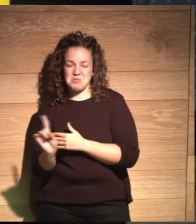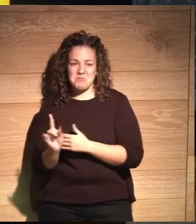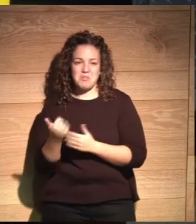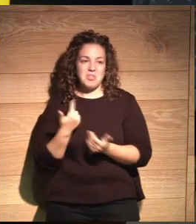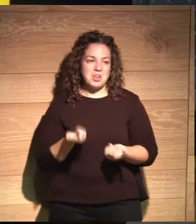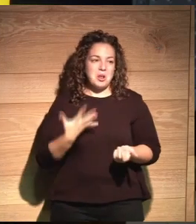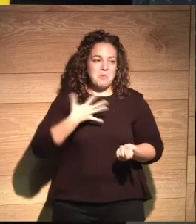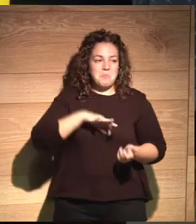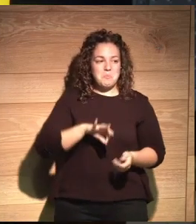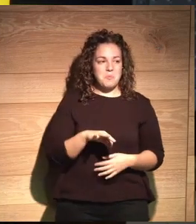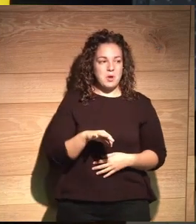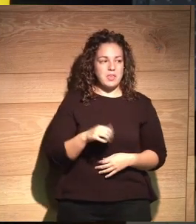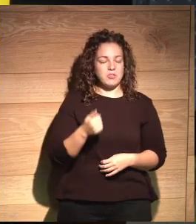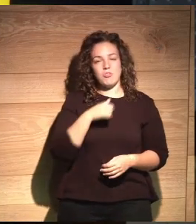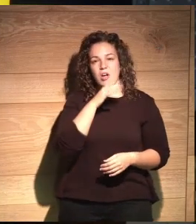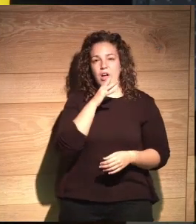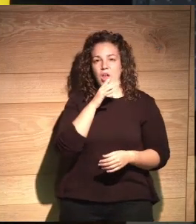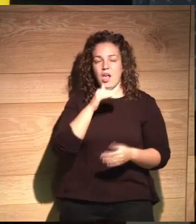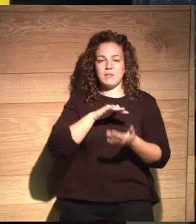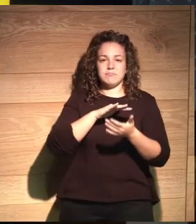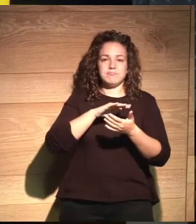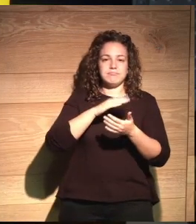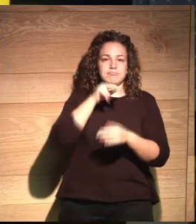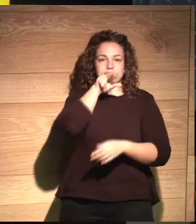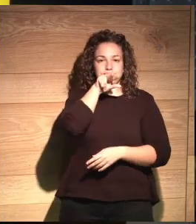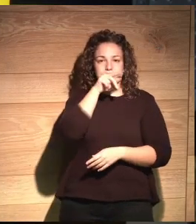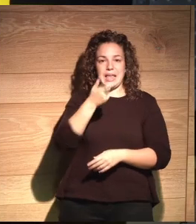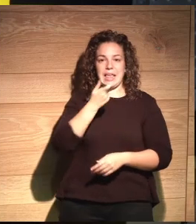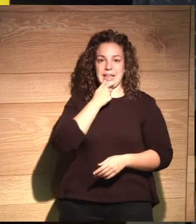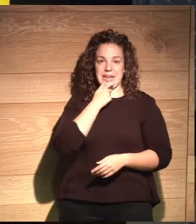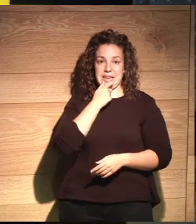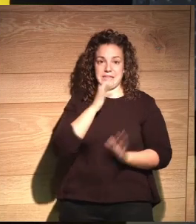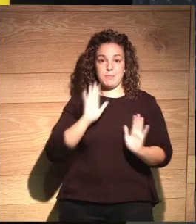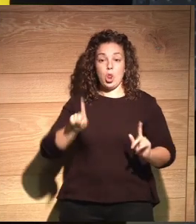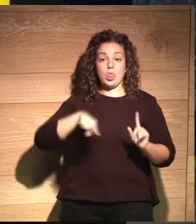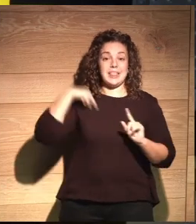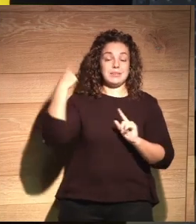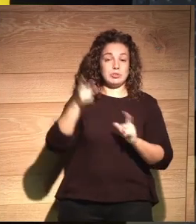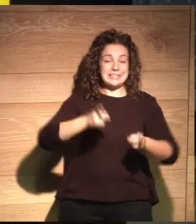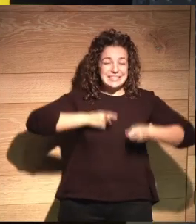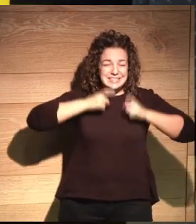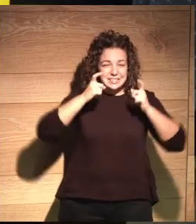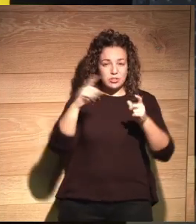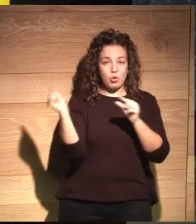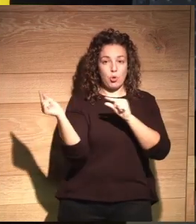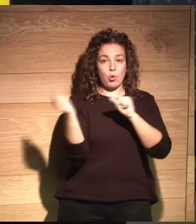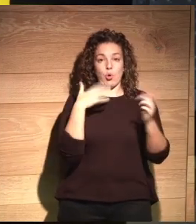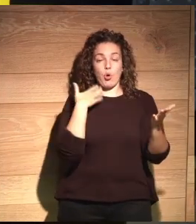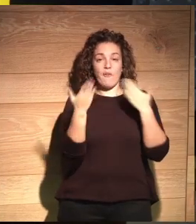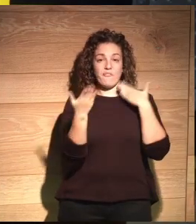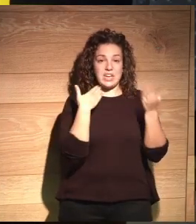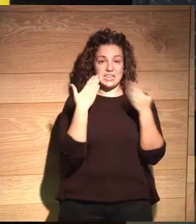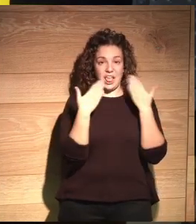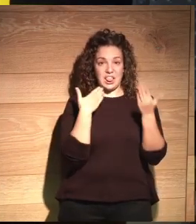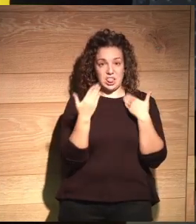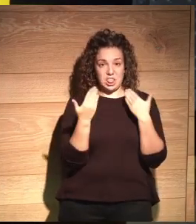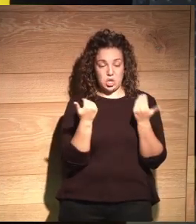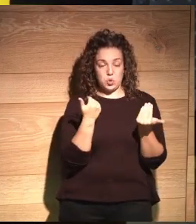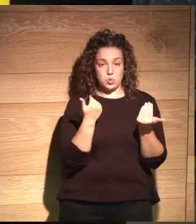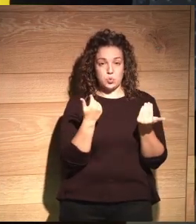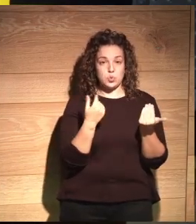slide hoy voy a hablar en inglés pero después intentamos hacer la conversación con la prensa lo hacemos